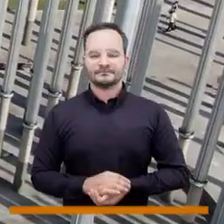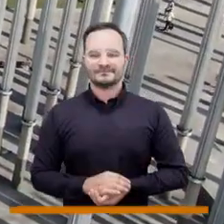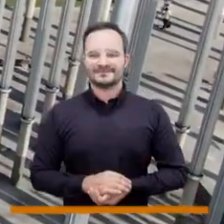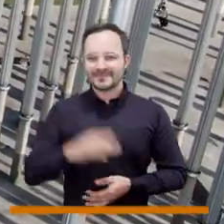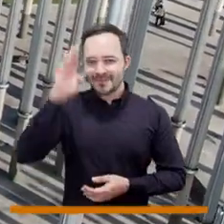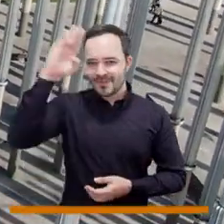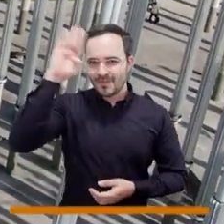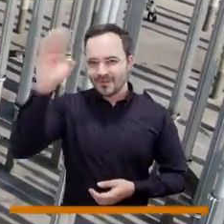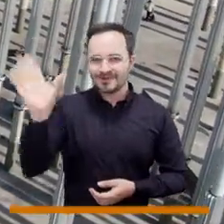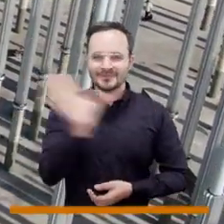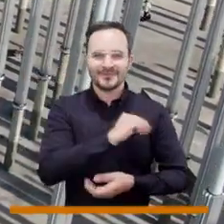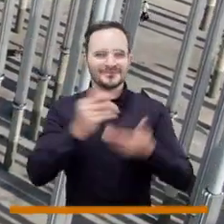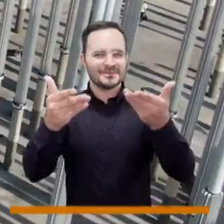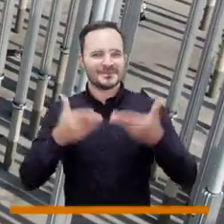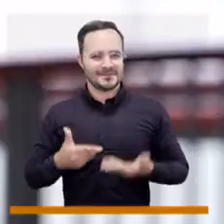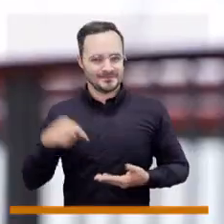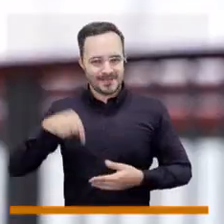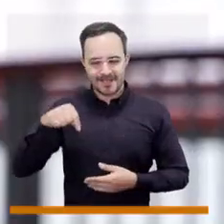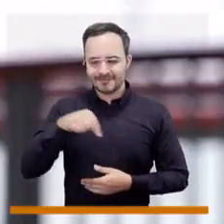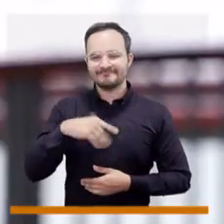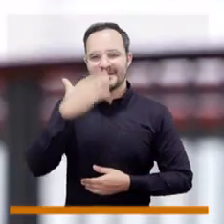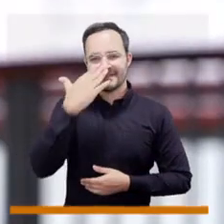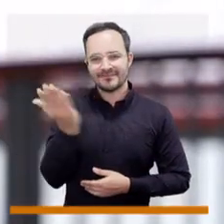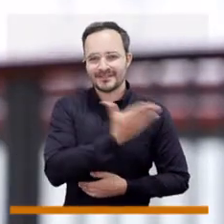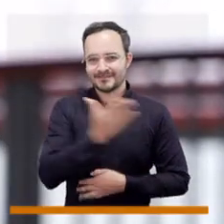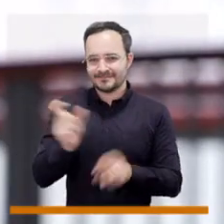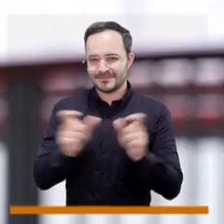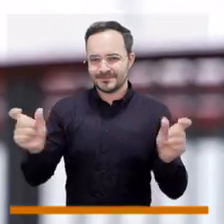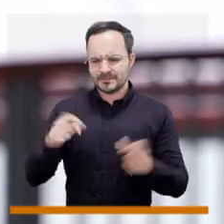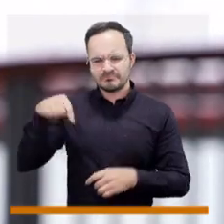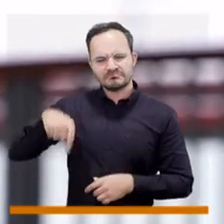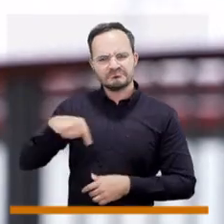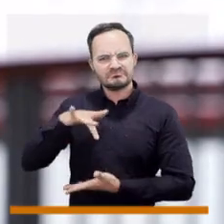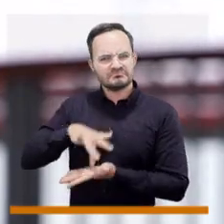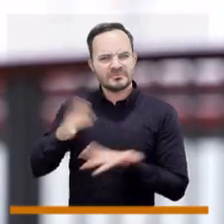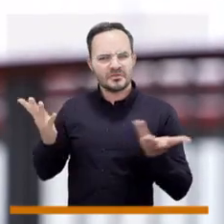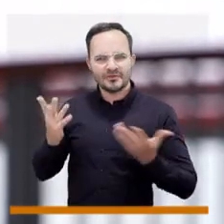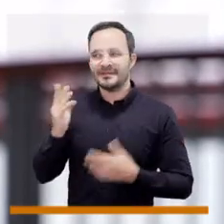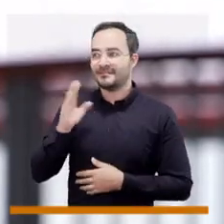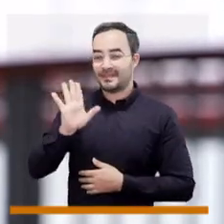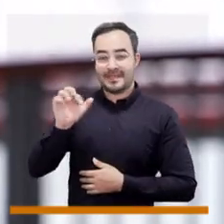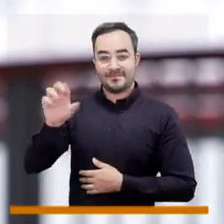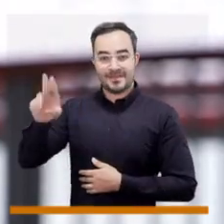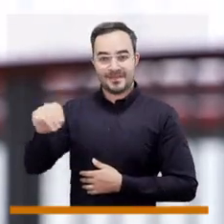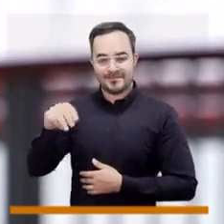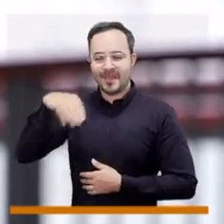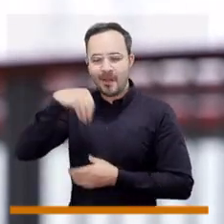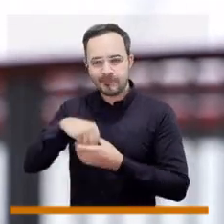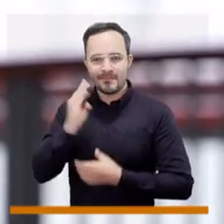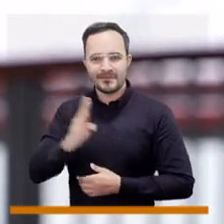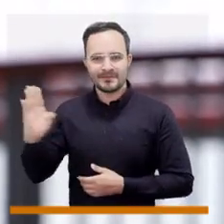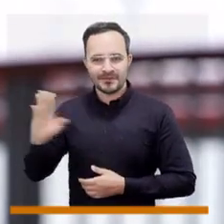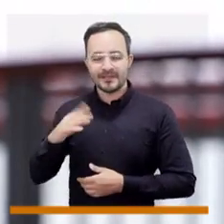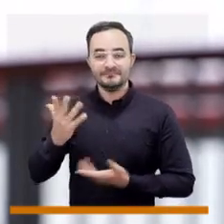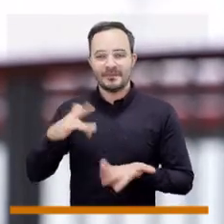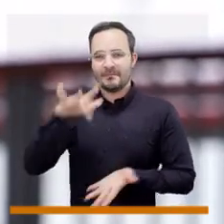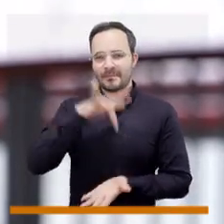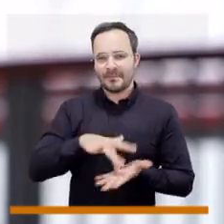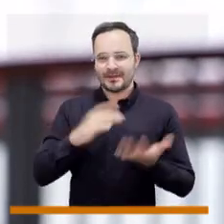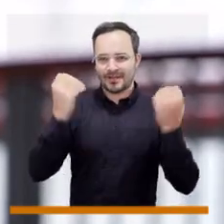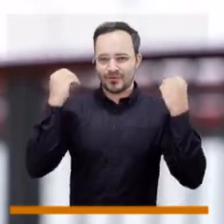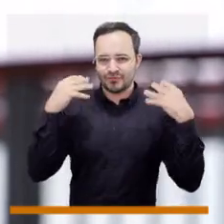Hola, bienvenidos a De Frente a la Gente. Hoy estamos desde la biblioteca de EPM en el Parque de las Luces o de